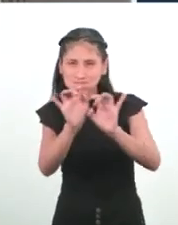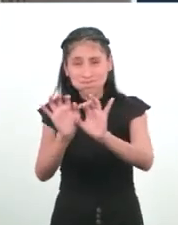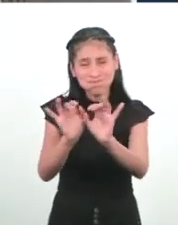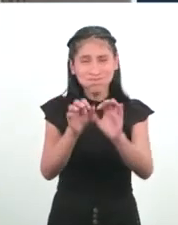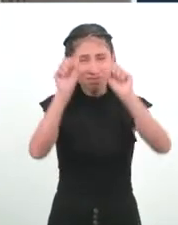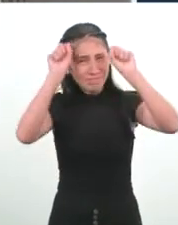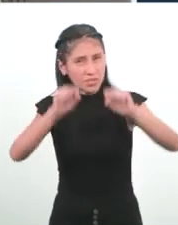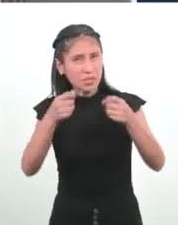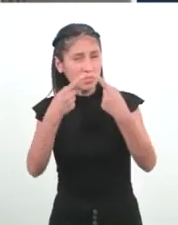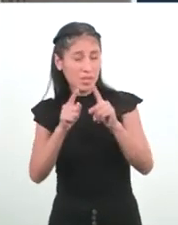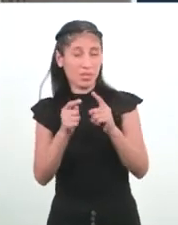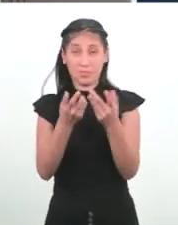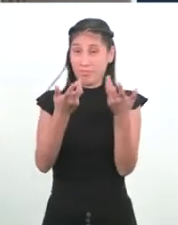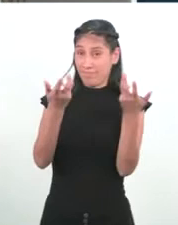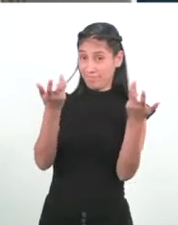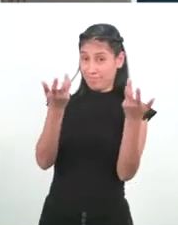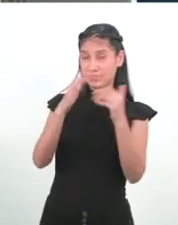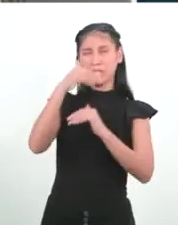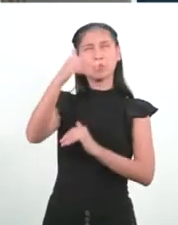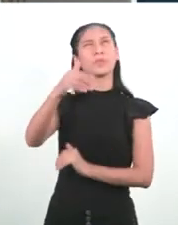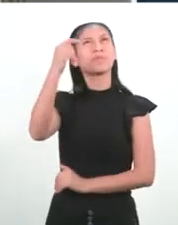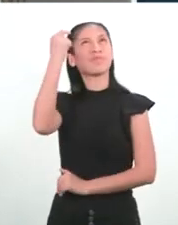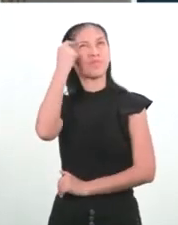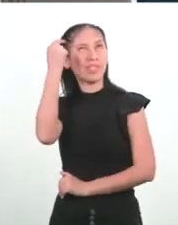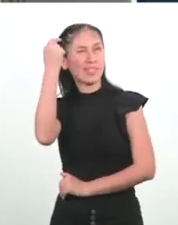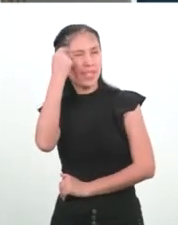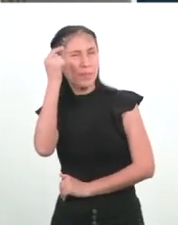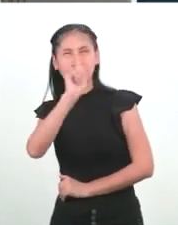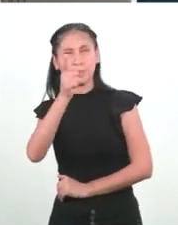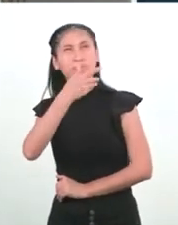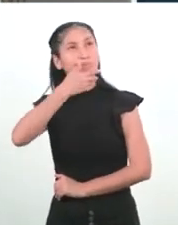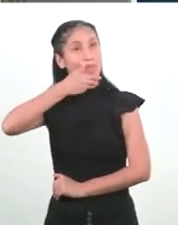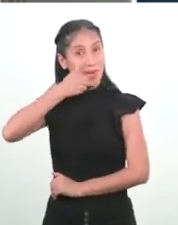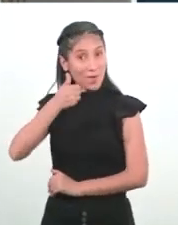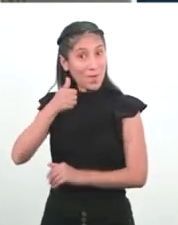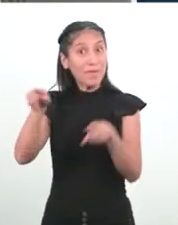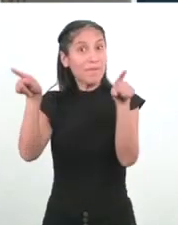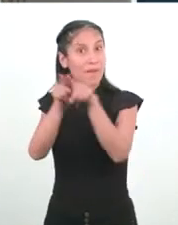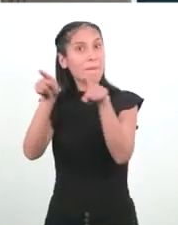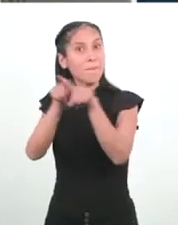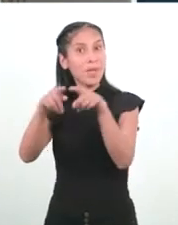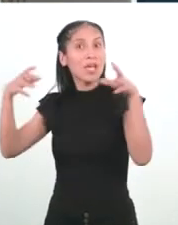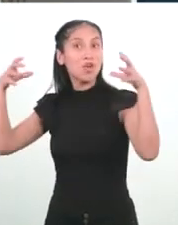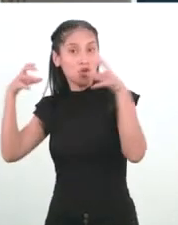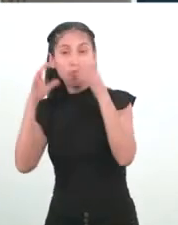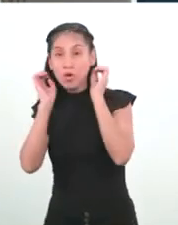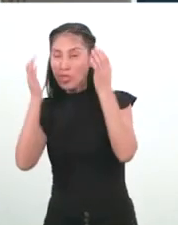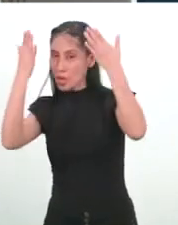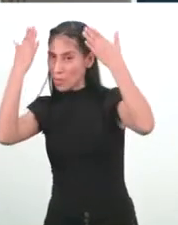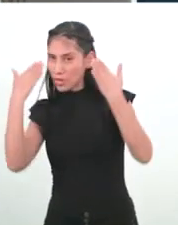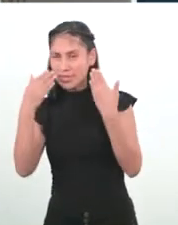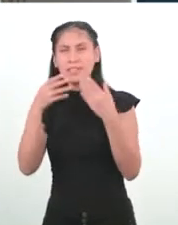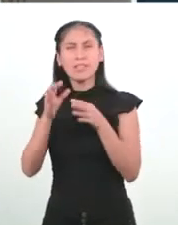sea así. Entonces, ahí fue que nació la idea de crear Laboratoria como una escuela de programación para mujeres